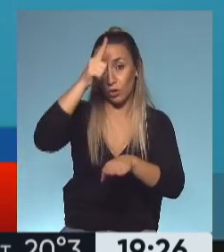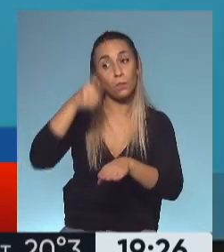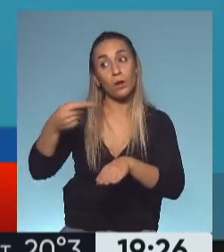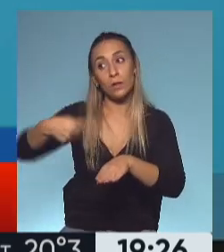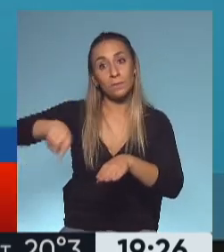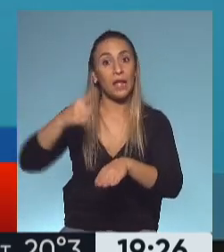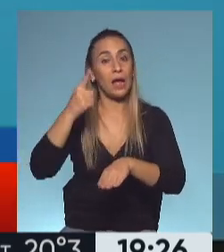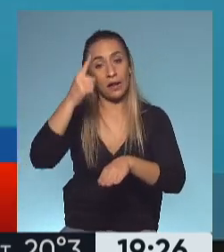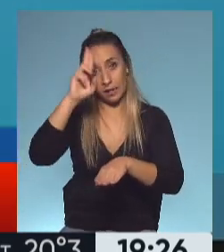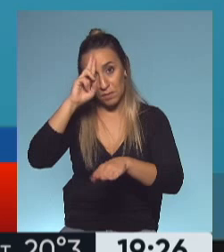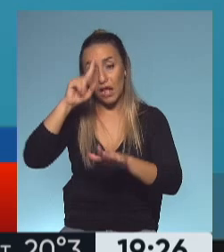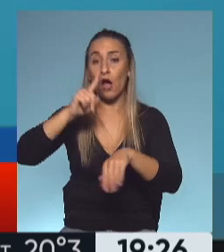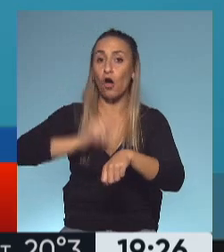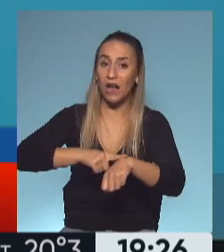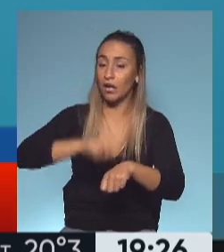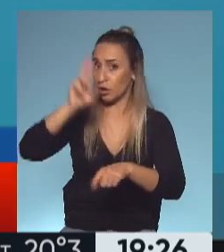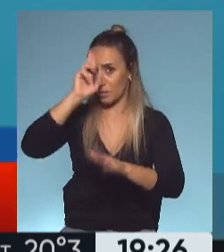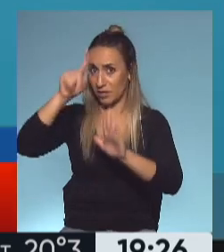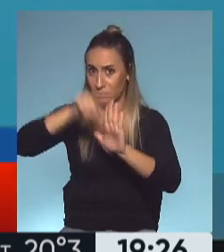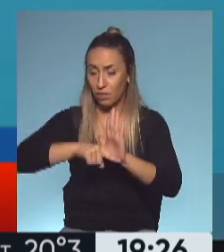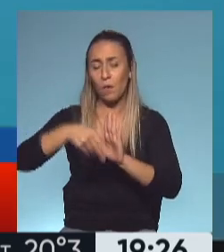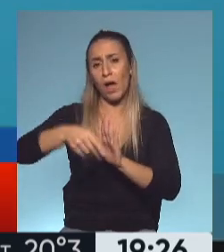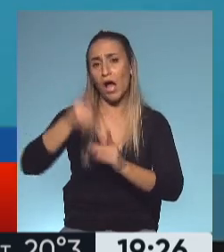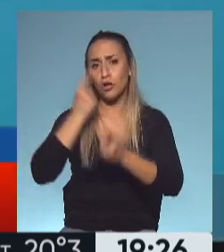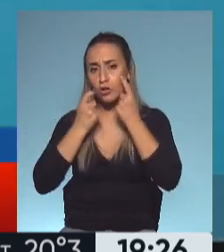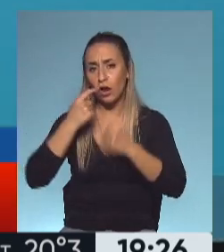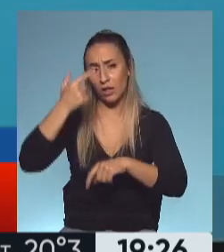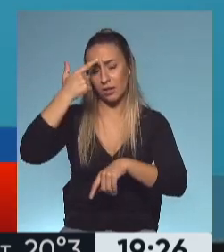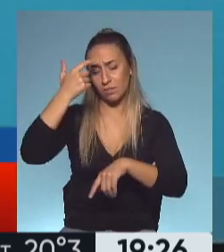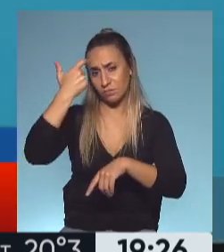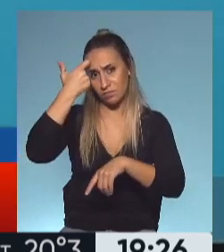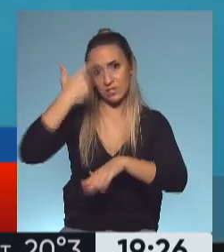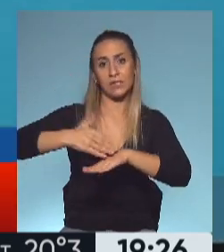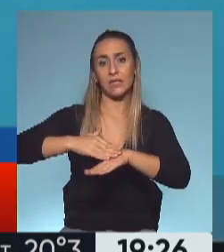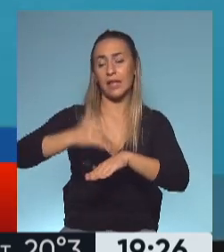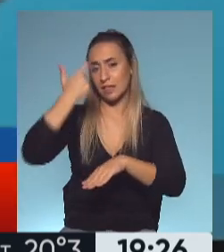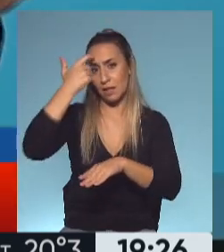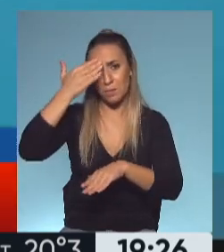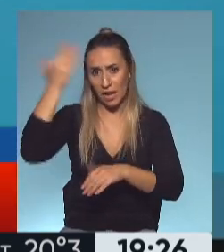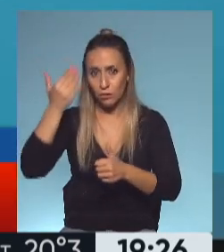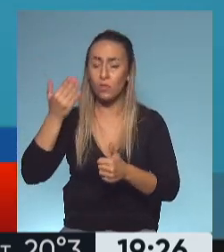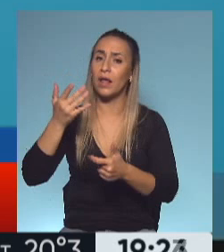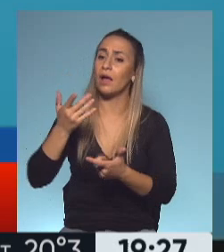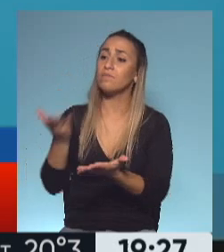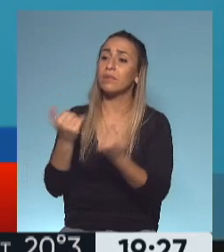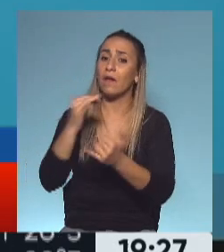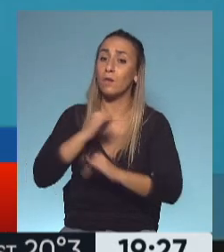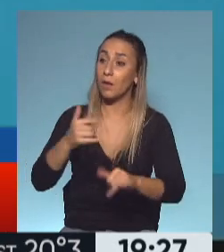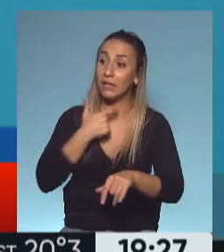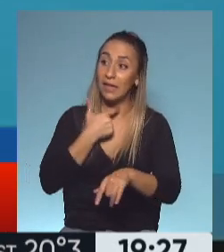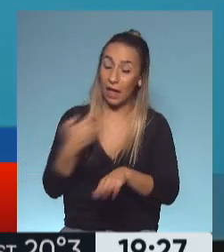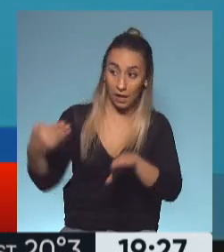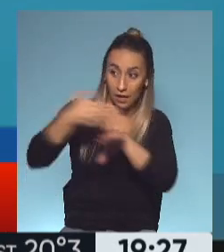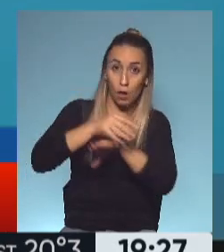que respetar las normas y vamos a tomar la temperatura y pedir toda la información que sea necesaria cuando quieran entrar